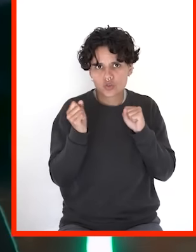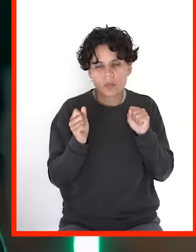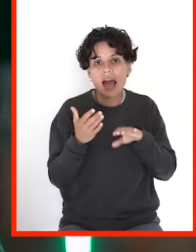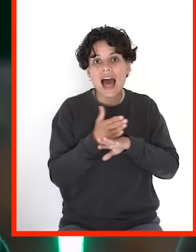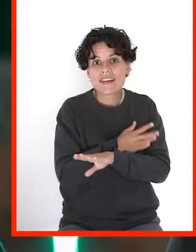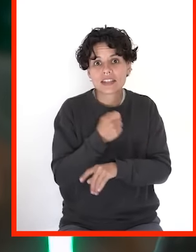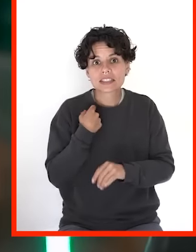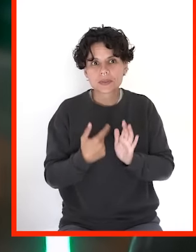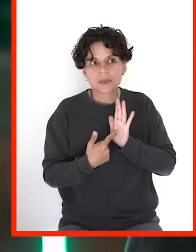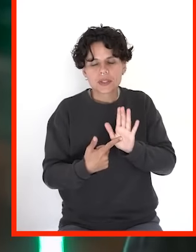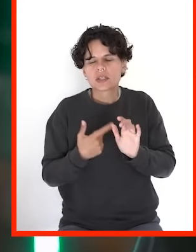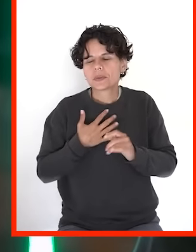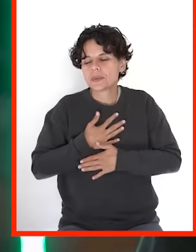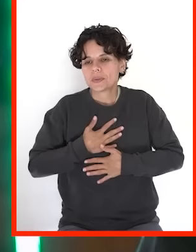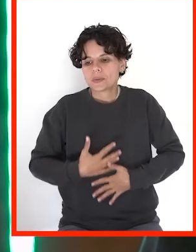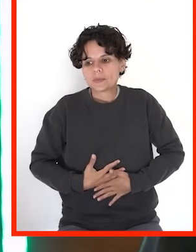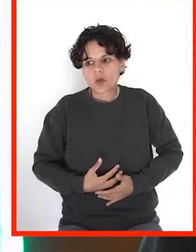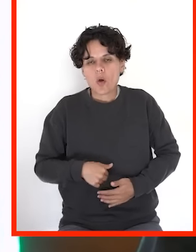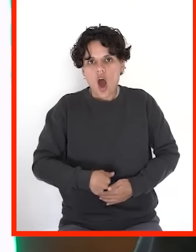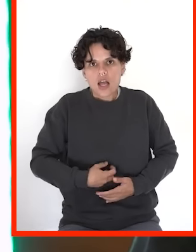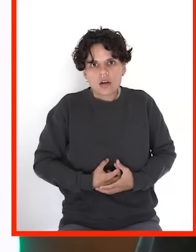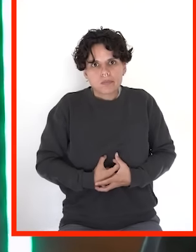esa, o no sé si es nervio